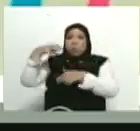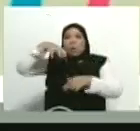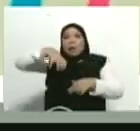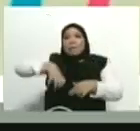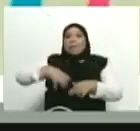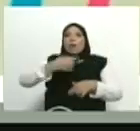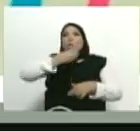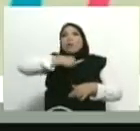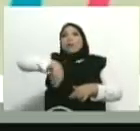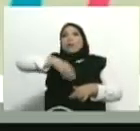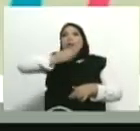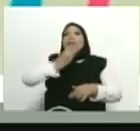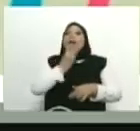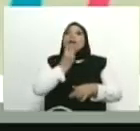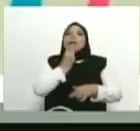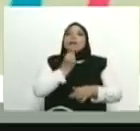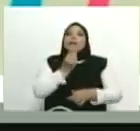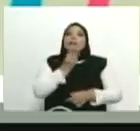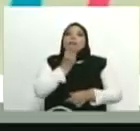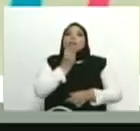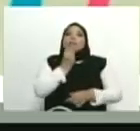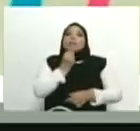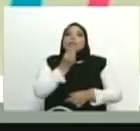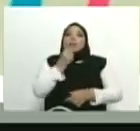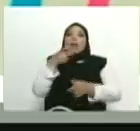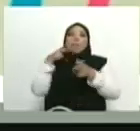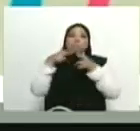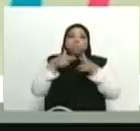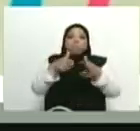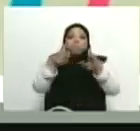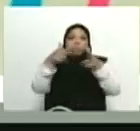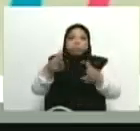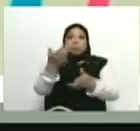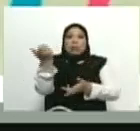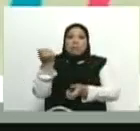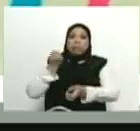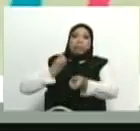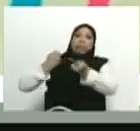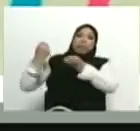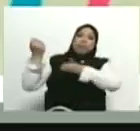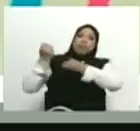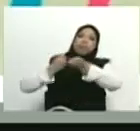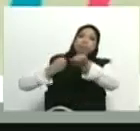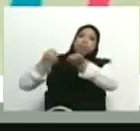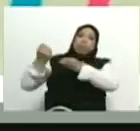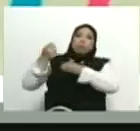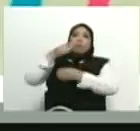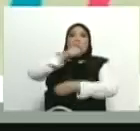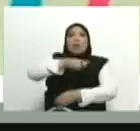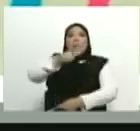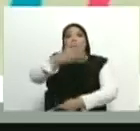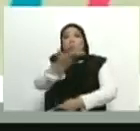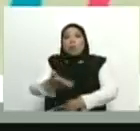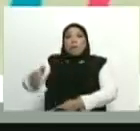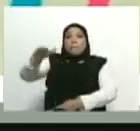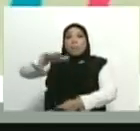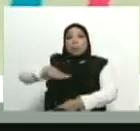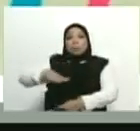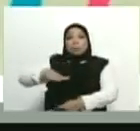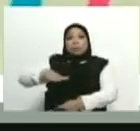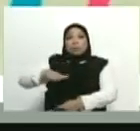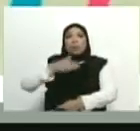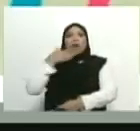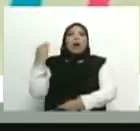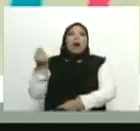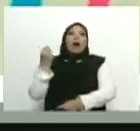de Israel lo masacran, asesinan por decenas, por centenas, a